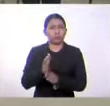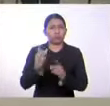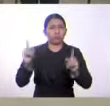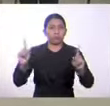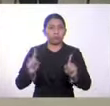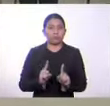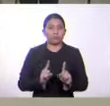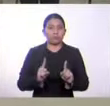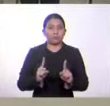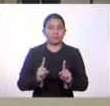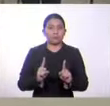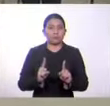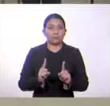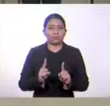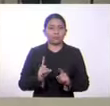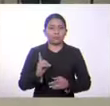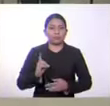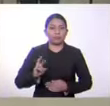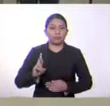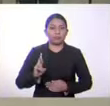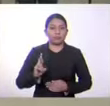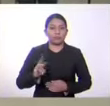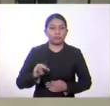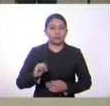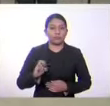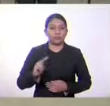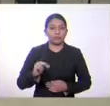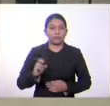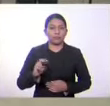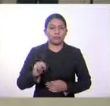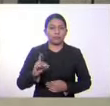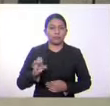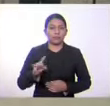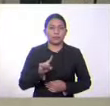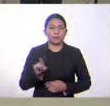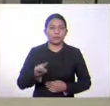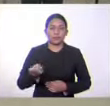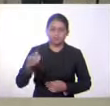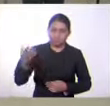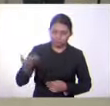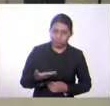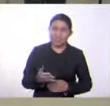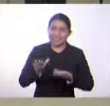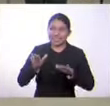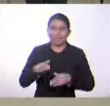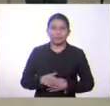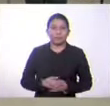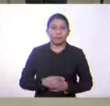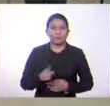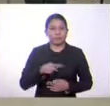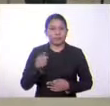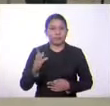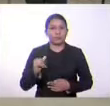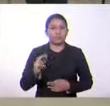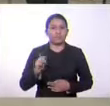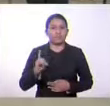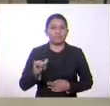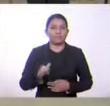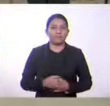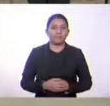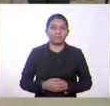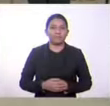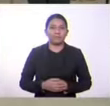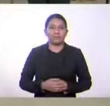set. El doctor Menéndez Leal, bienvenido. Muchas gracias. Y Candy, como siempre, en este espacio. Así